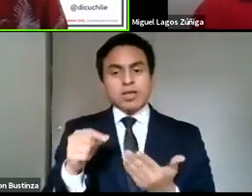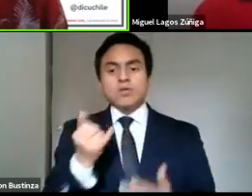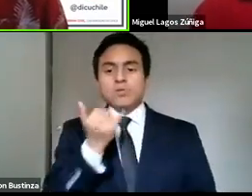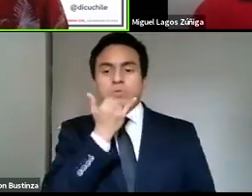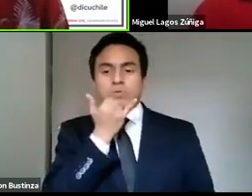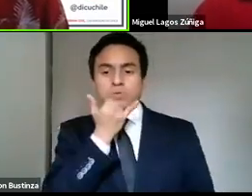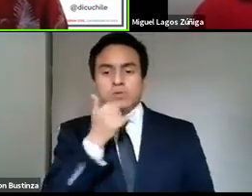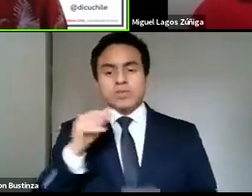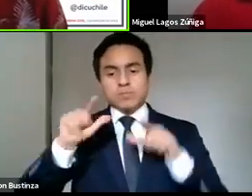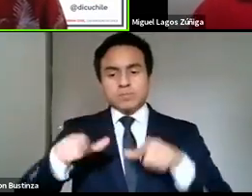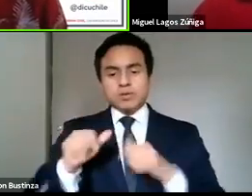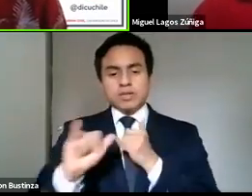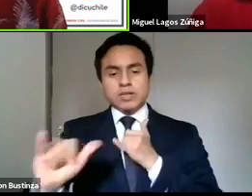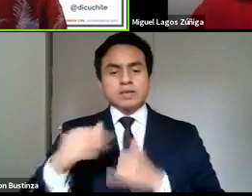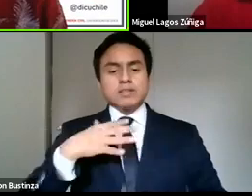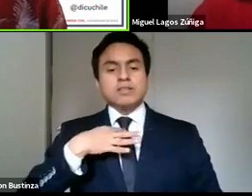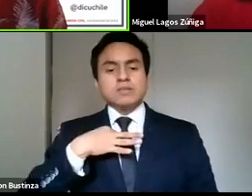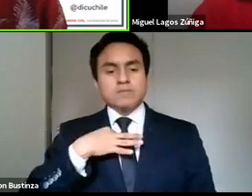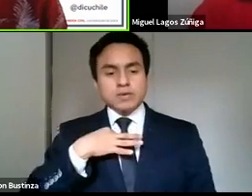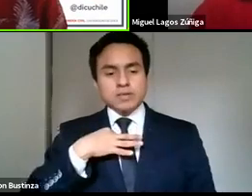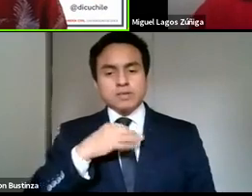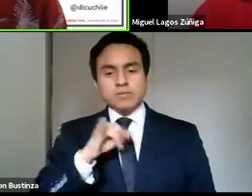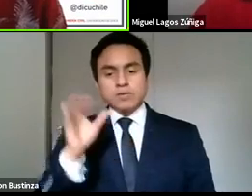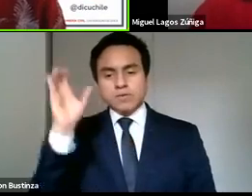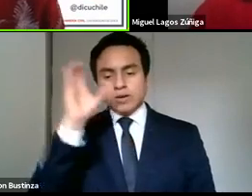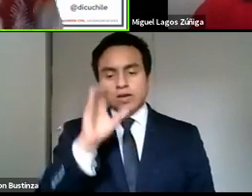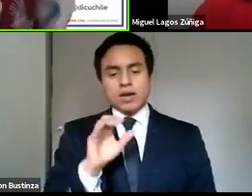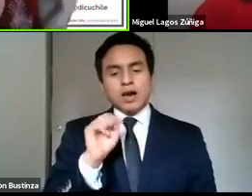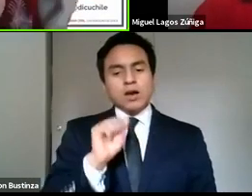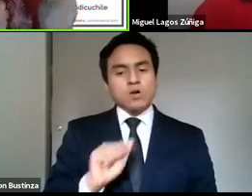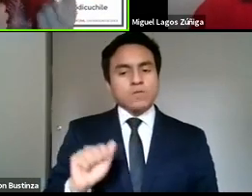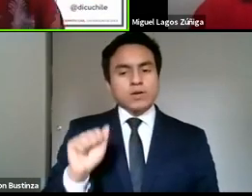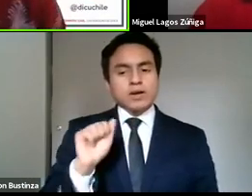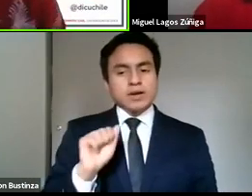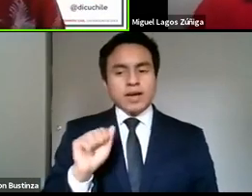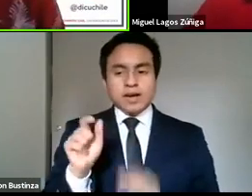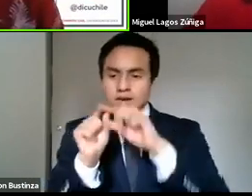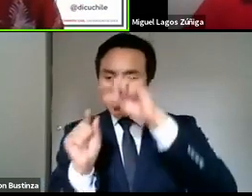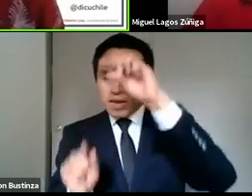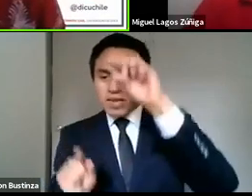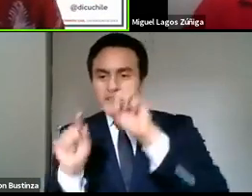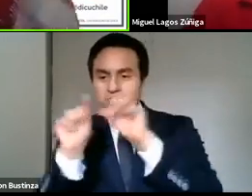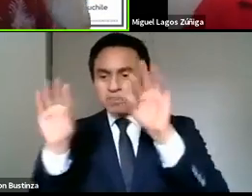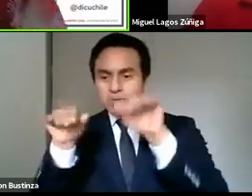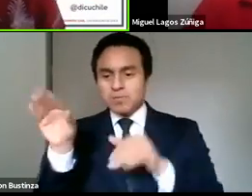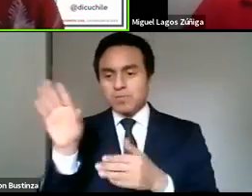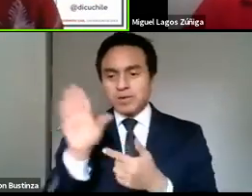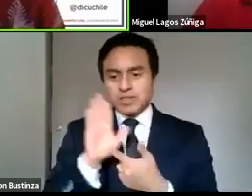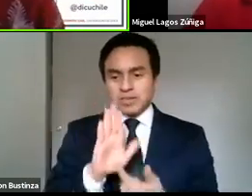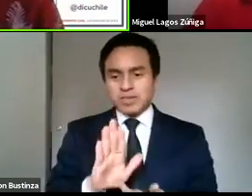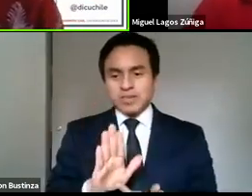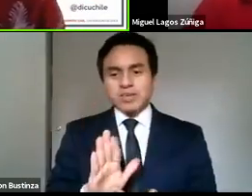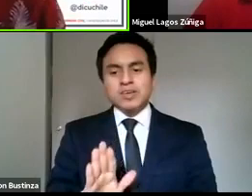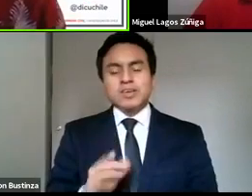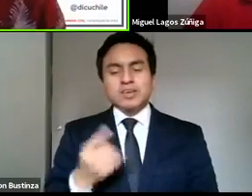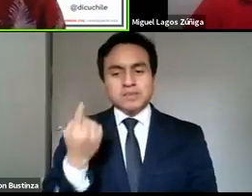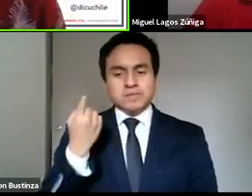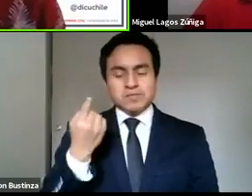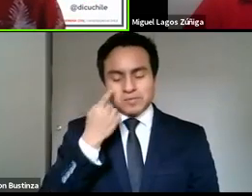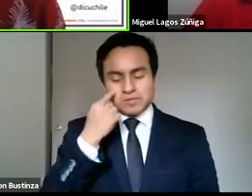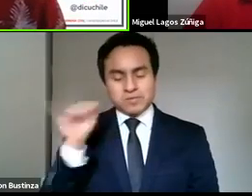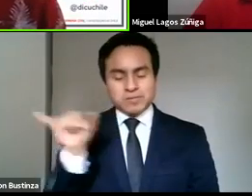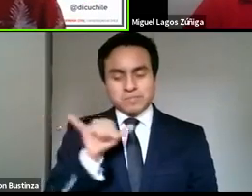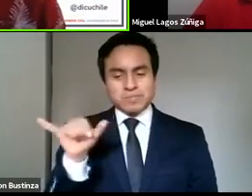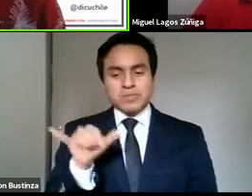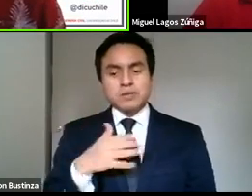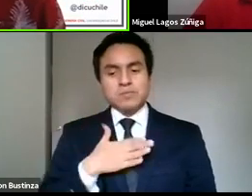del Departamento de Ingeniería Civil y nos pueden buscar como @TICUchile, como está acá atrás en mi fondo de pantalla.